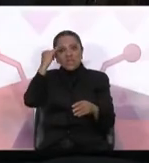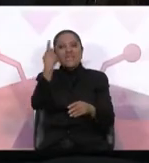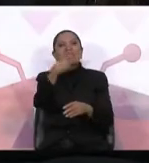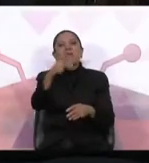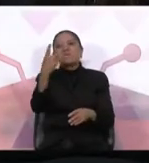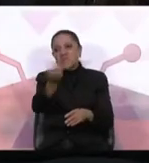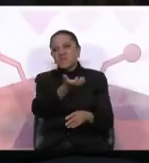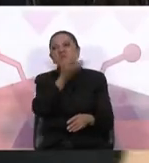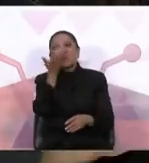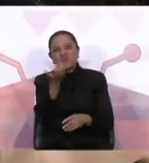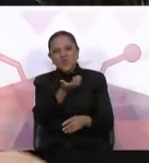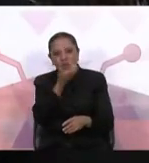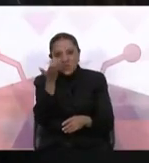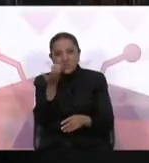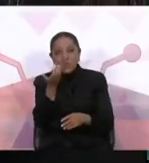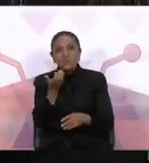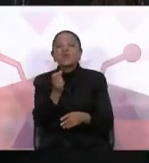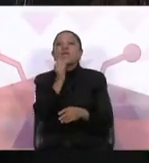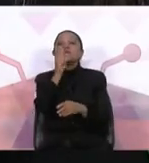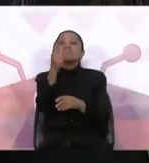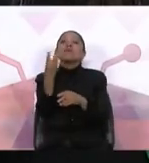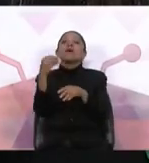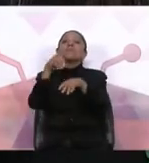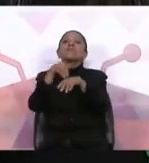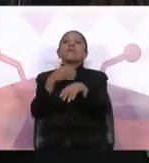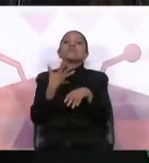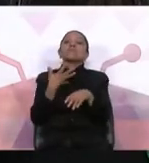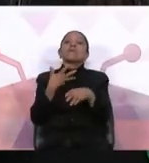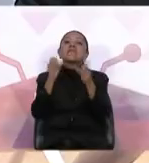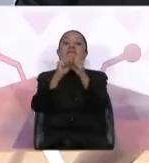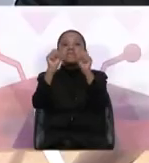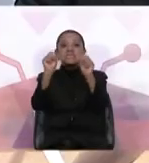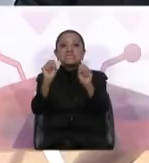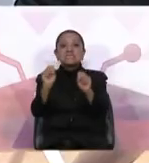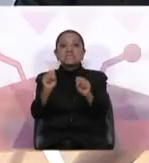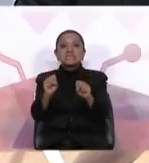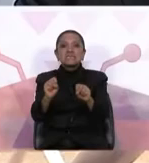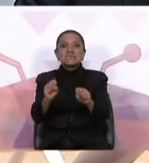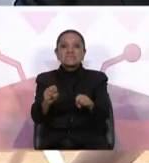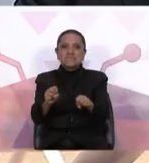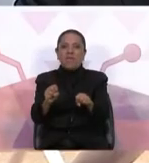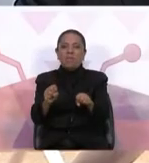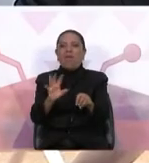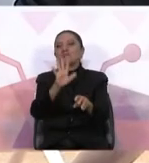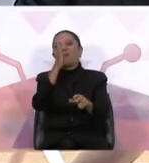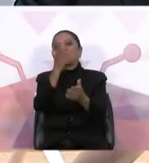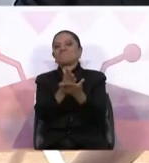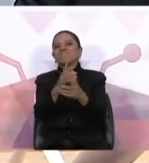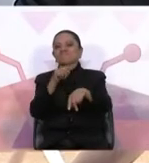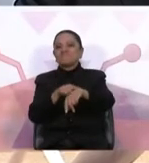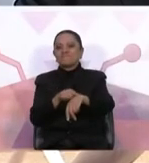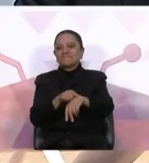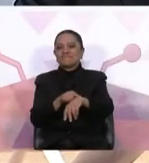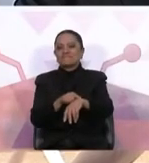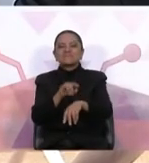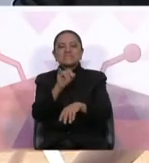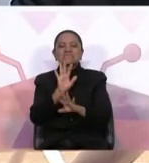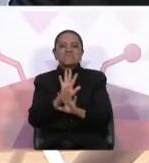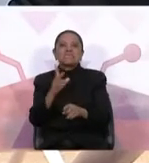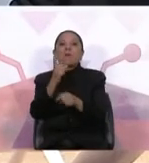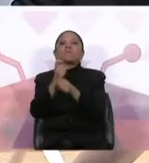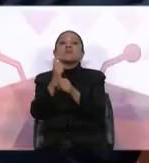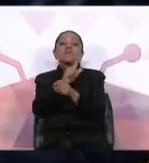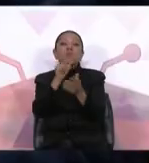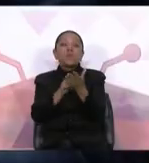además que tienen un sistema miembro candidata si es un lugar hay que dar una campaña